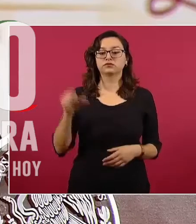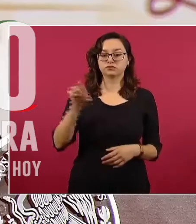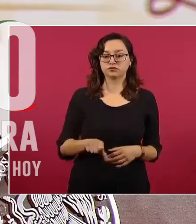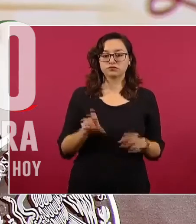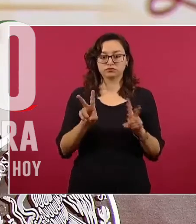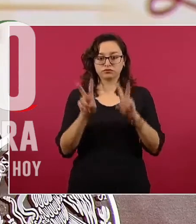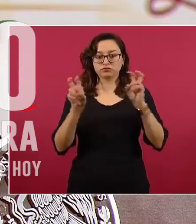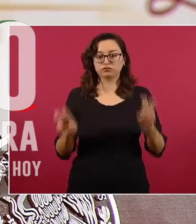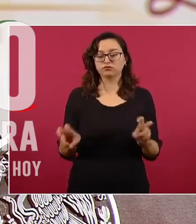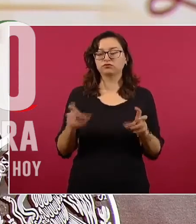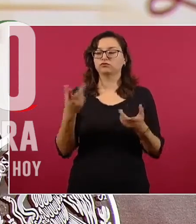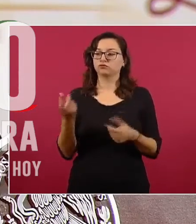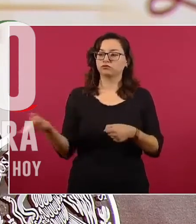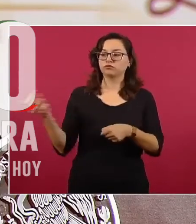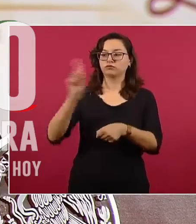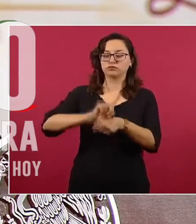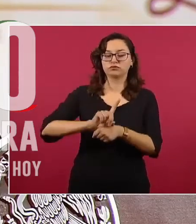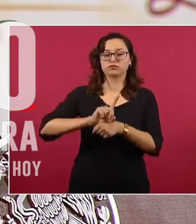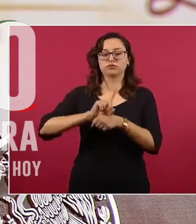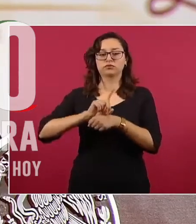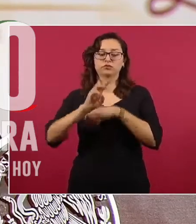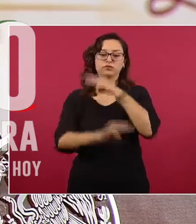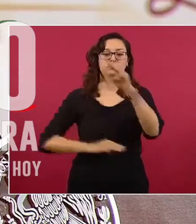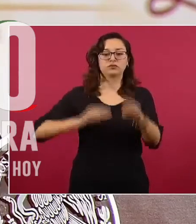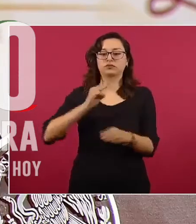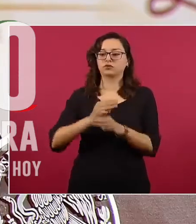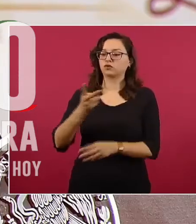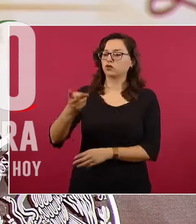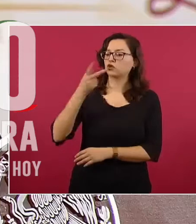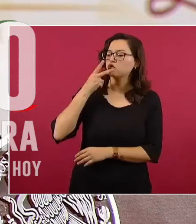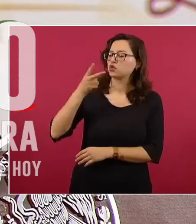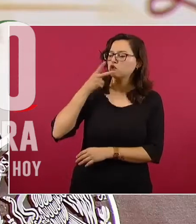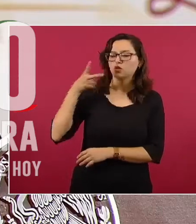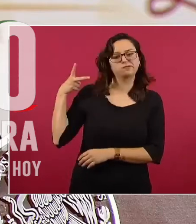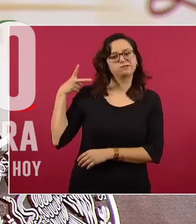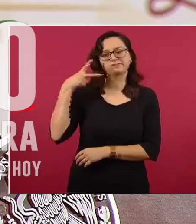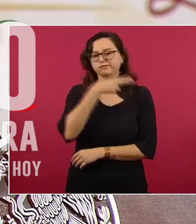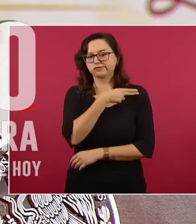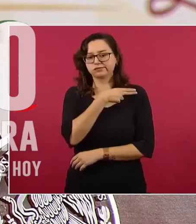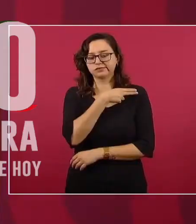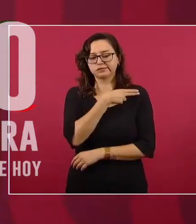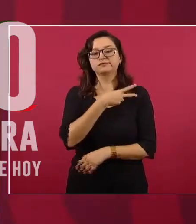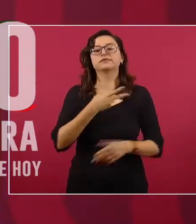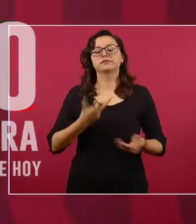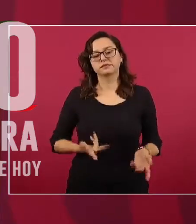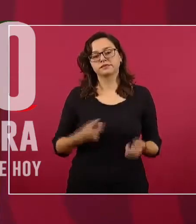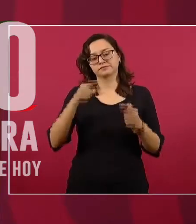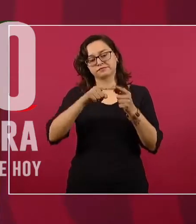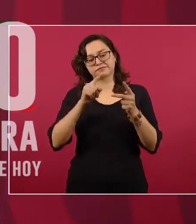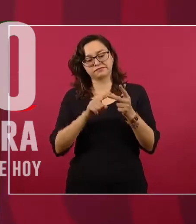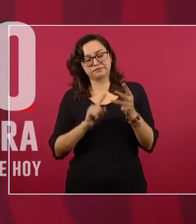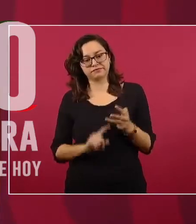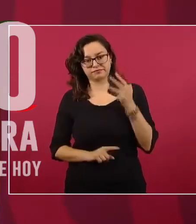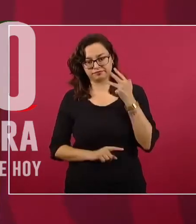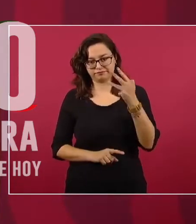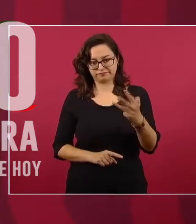sin Tabaco, les informaremos sobre 3 temas. En principio, completaré la información sobre el